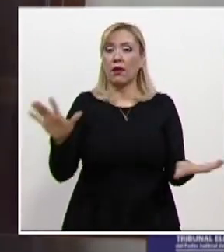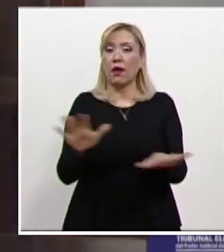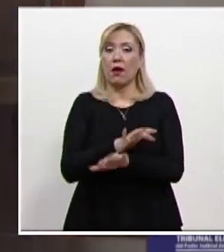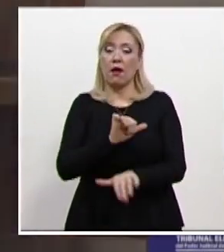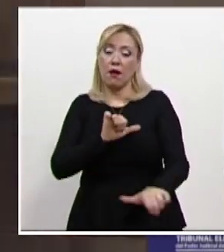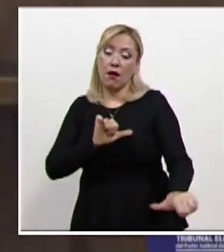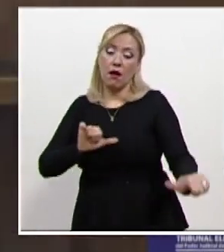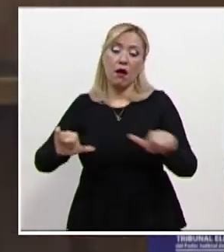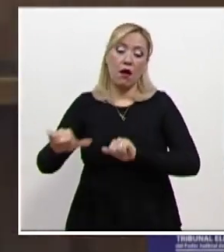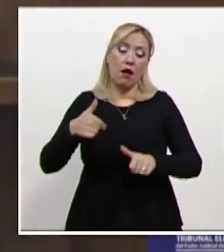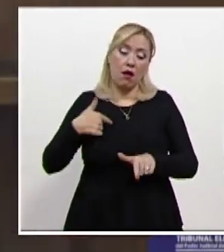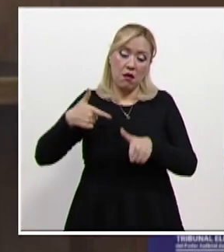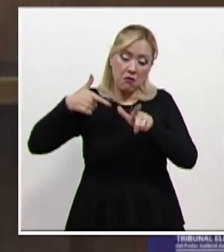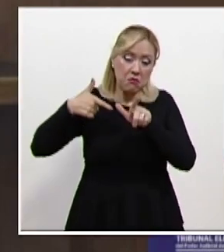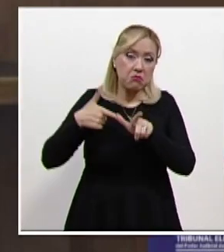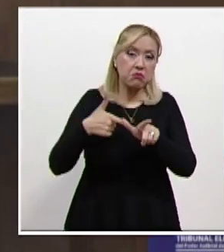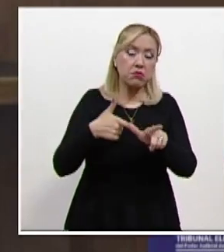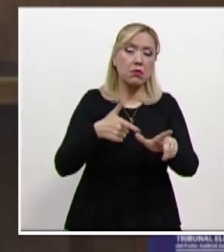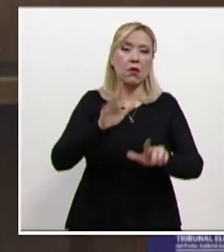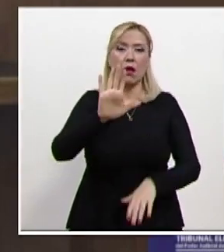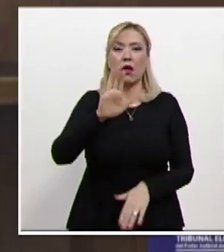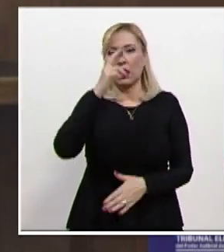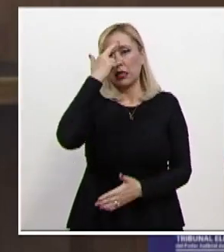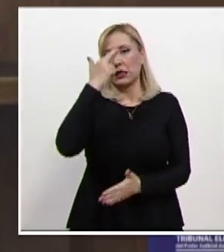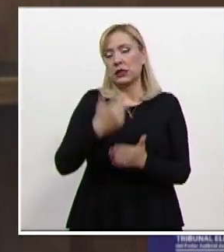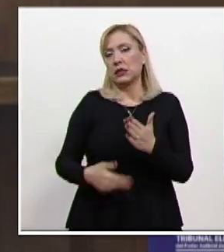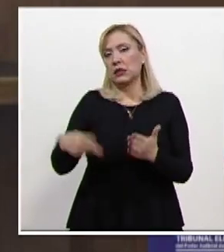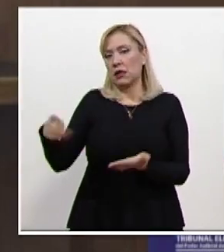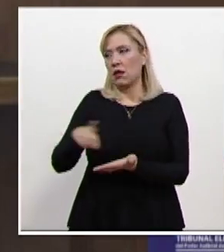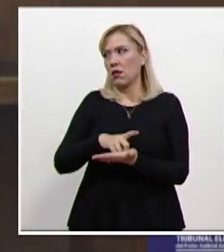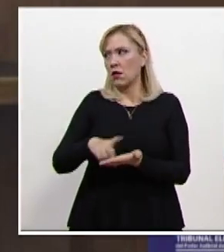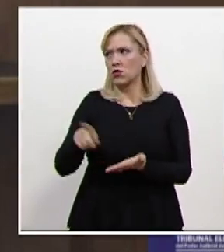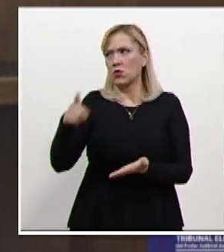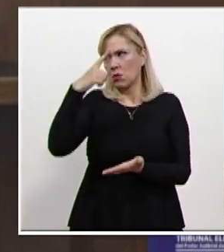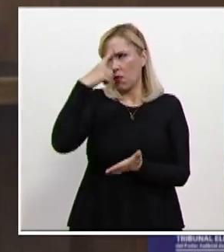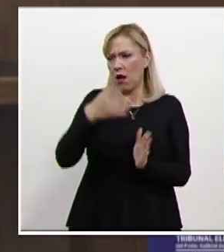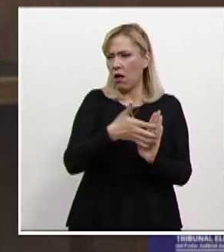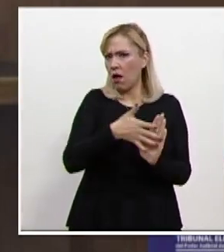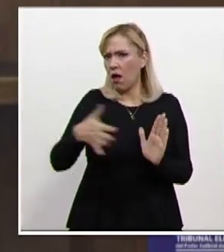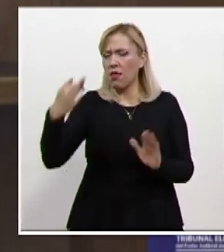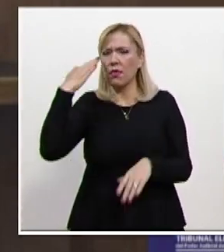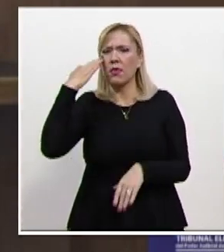manera permanente, sí se vulneró su derecho de acceder al cargo en el periodo